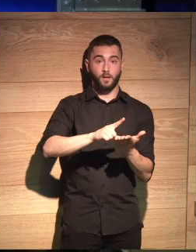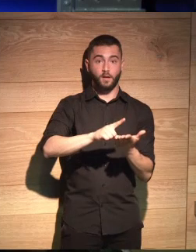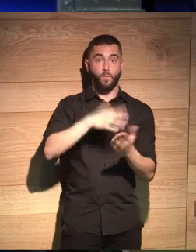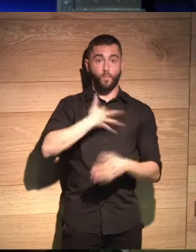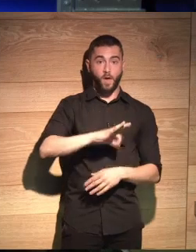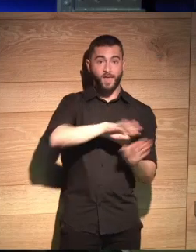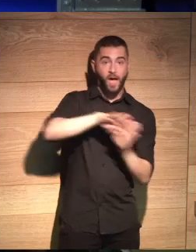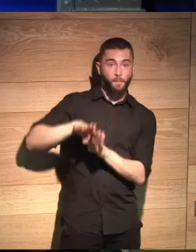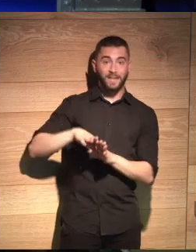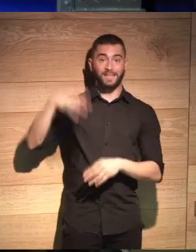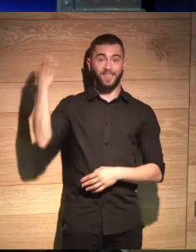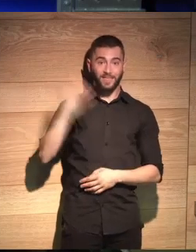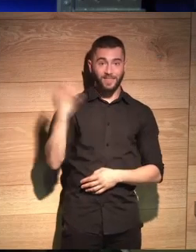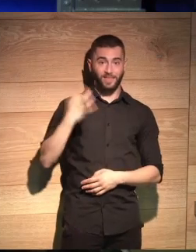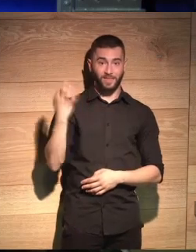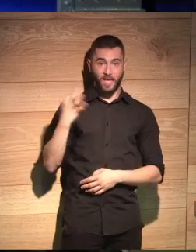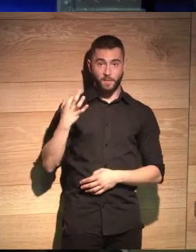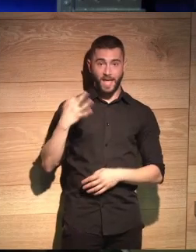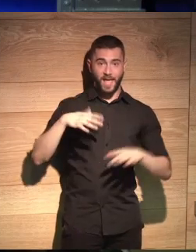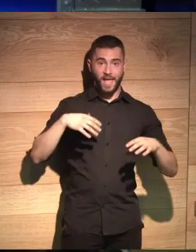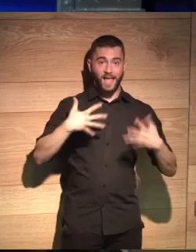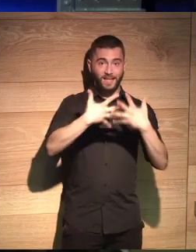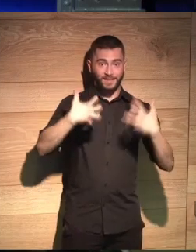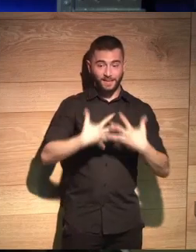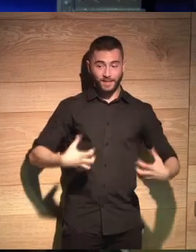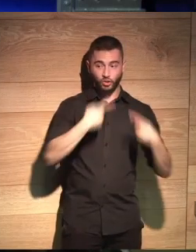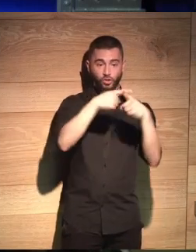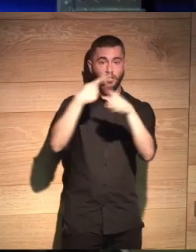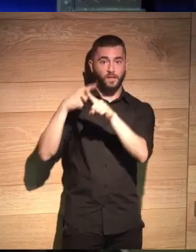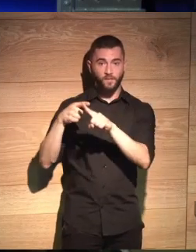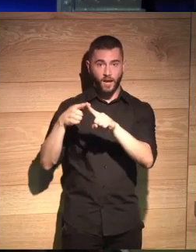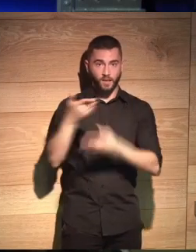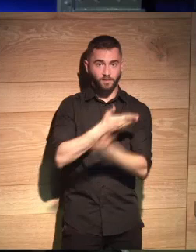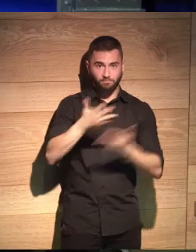se debe dialogar con distintos textos. Es algo que tú haces, y